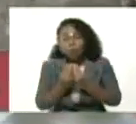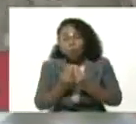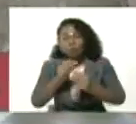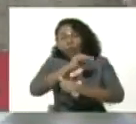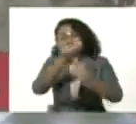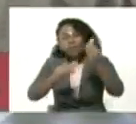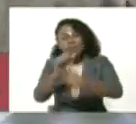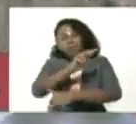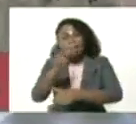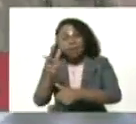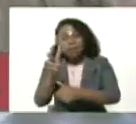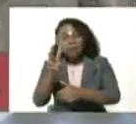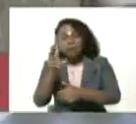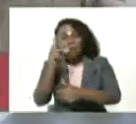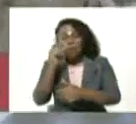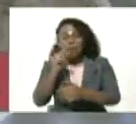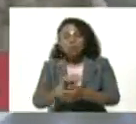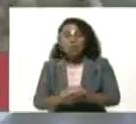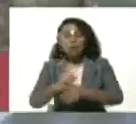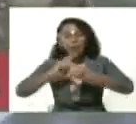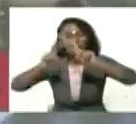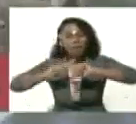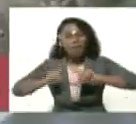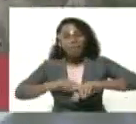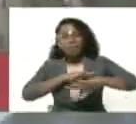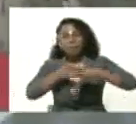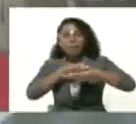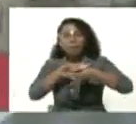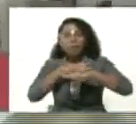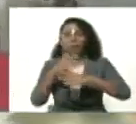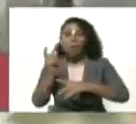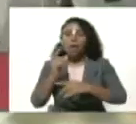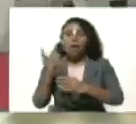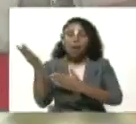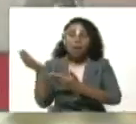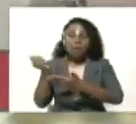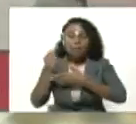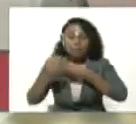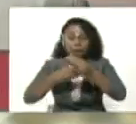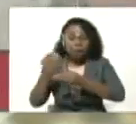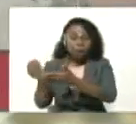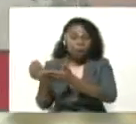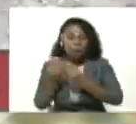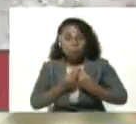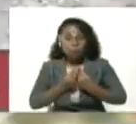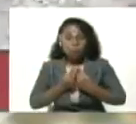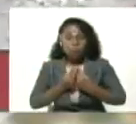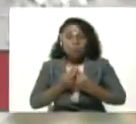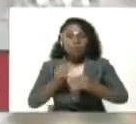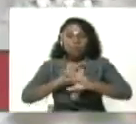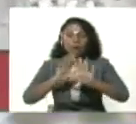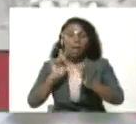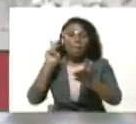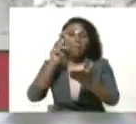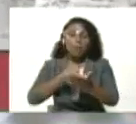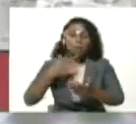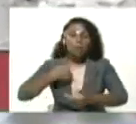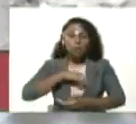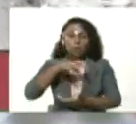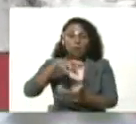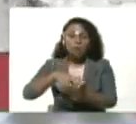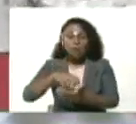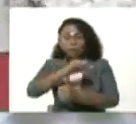viceministros, de viceministras de los distintos ministerios nos han estado acompañando. Ya llegó a nuestro estado